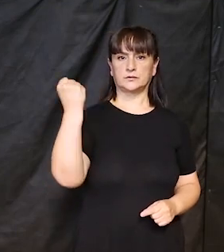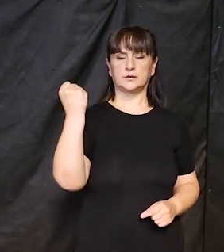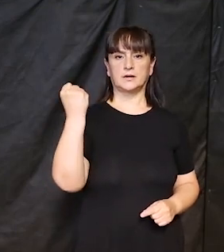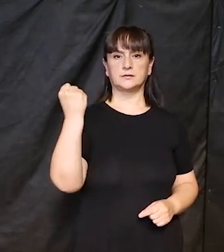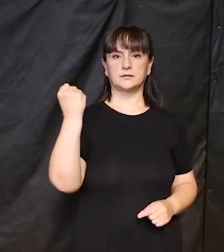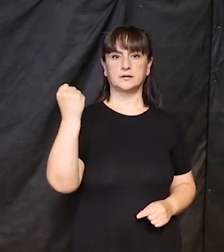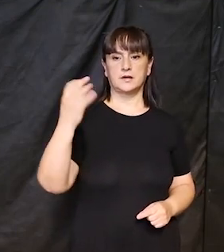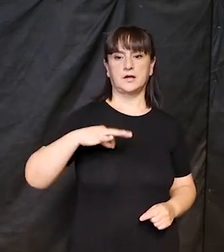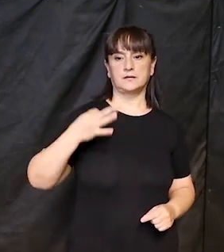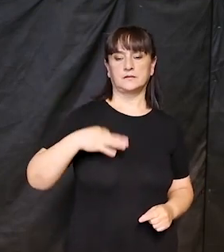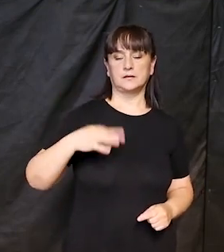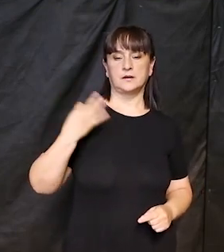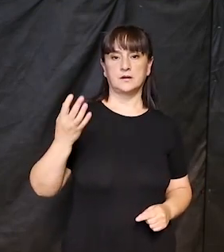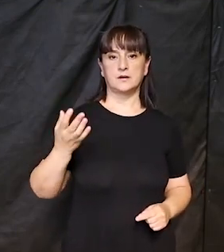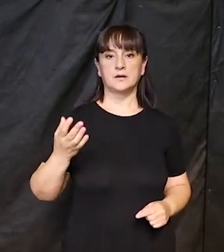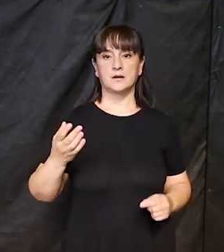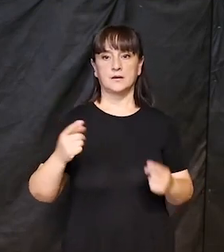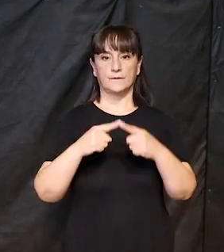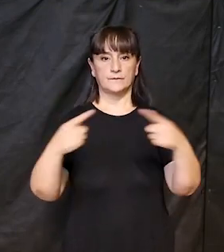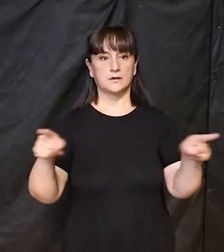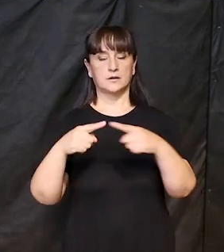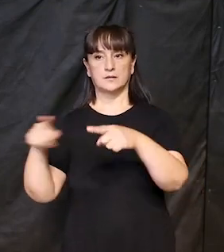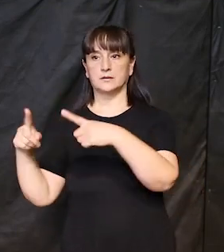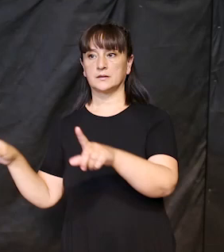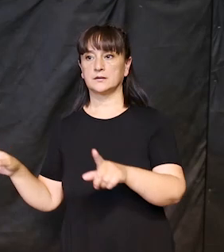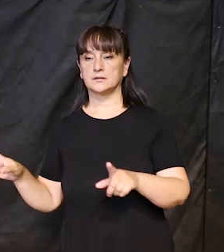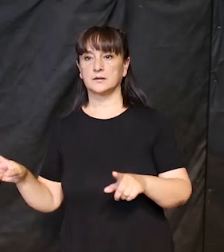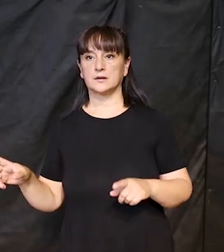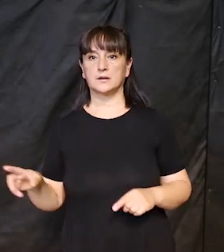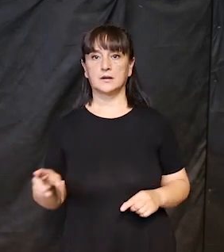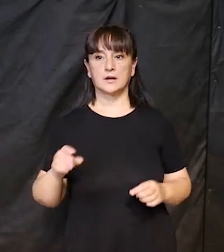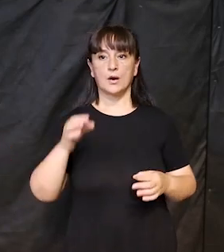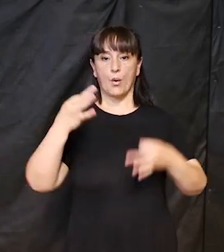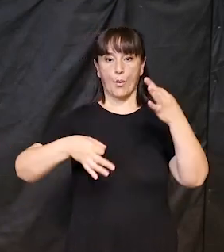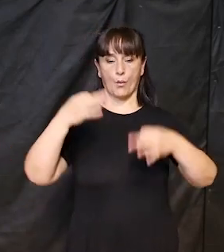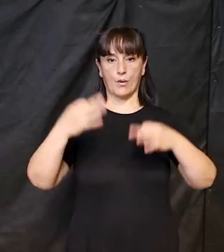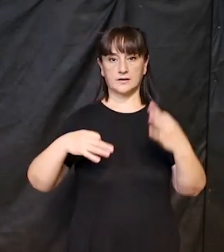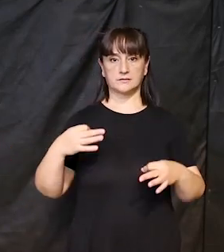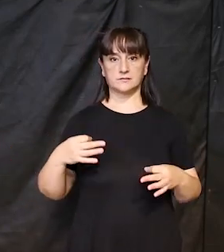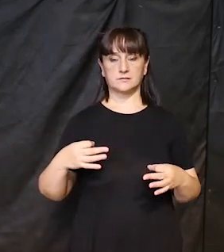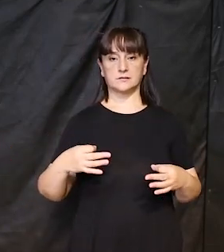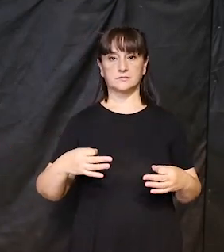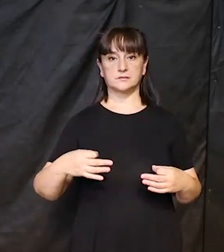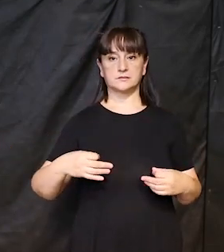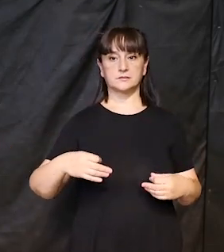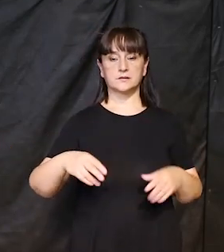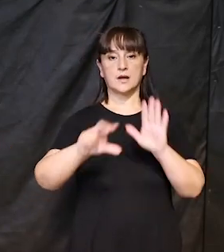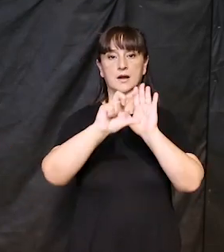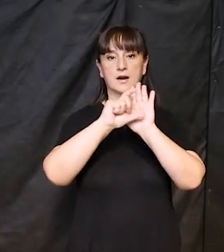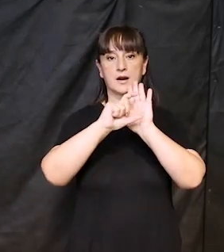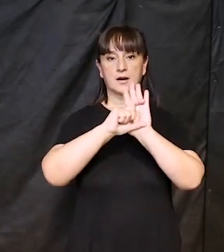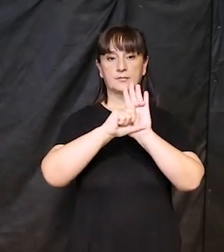y puedes vivir una vida diferente dice josué jueces perdón capítulo 6 el verso